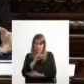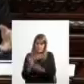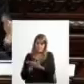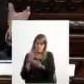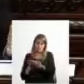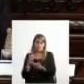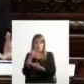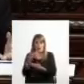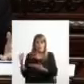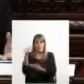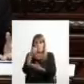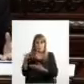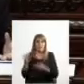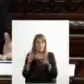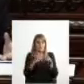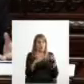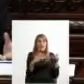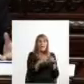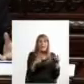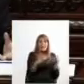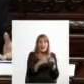semana nos enteramos que la tarjeta corporativa